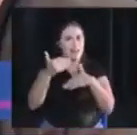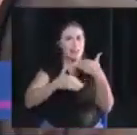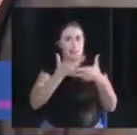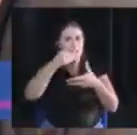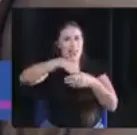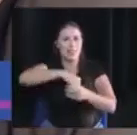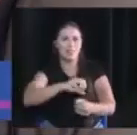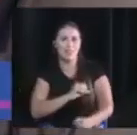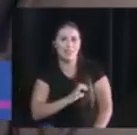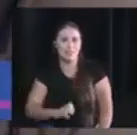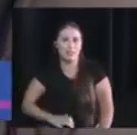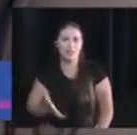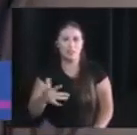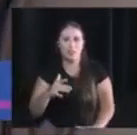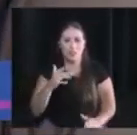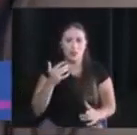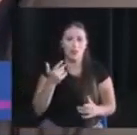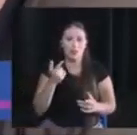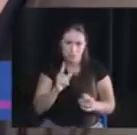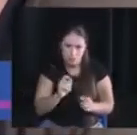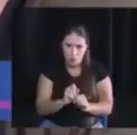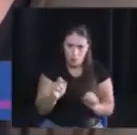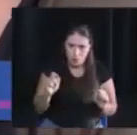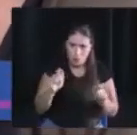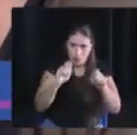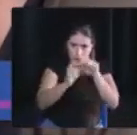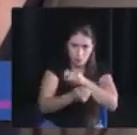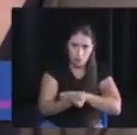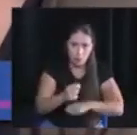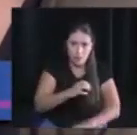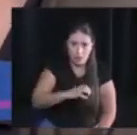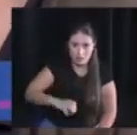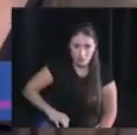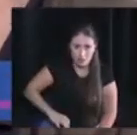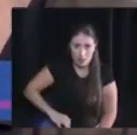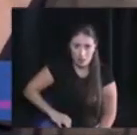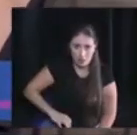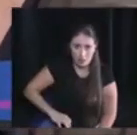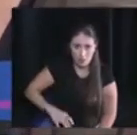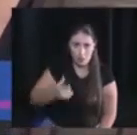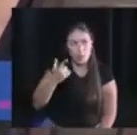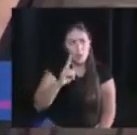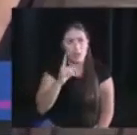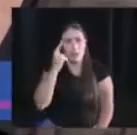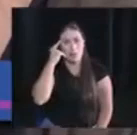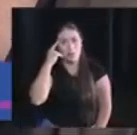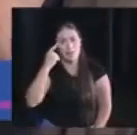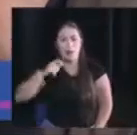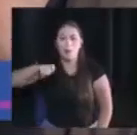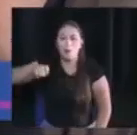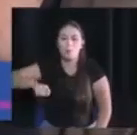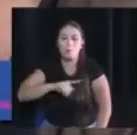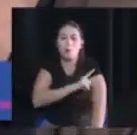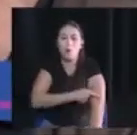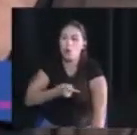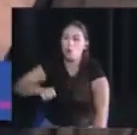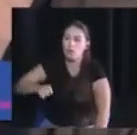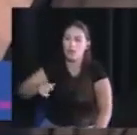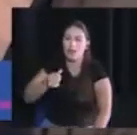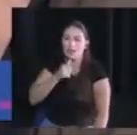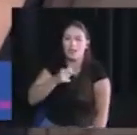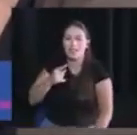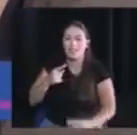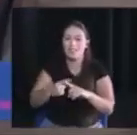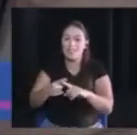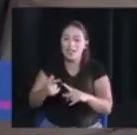del Estado. Podemos transformar al Estado sin pensar el poder judicial del siglo XXI,